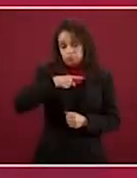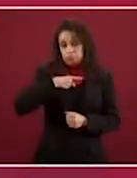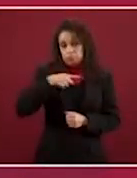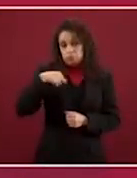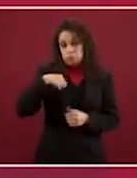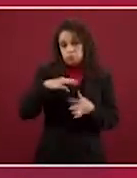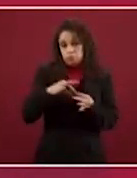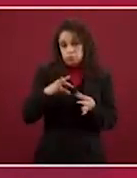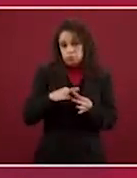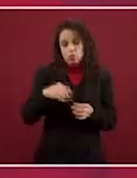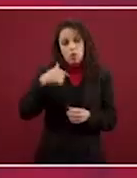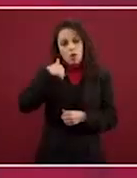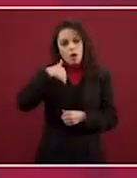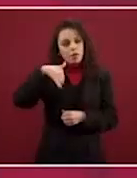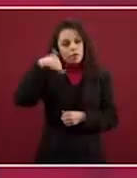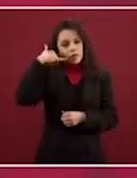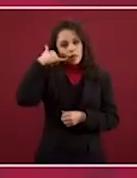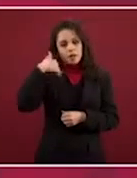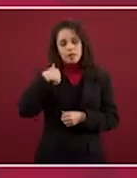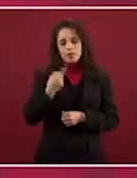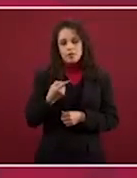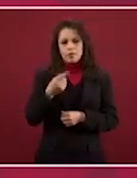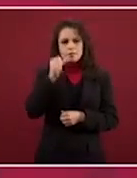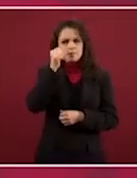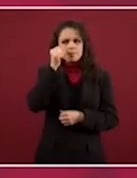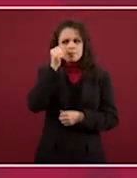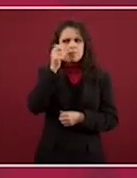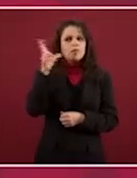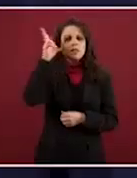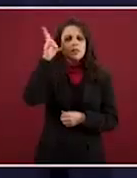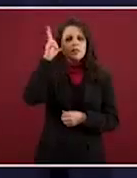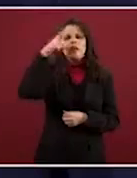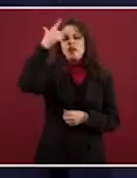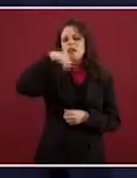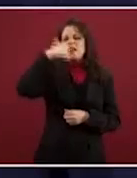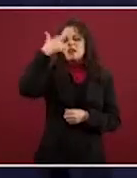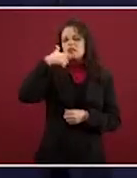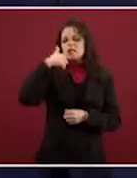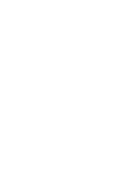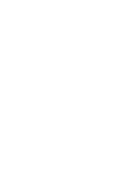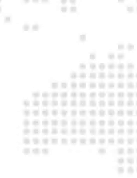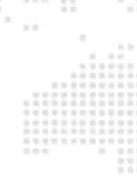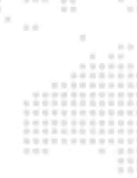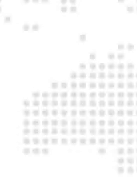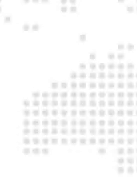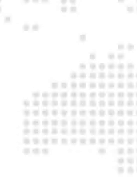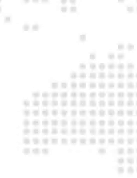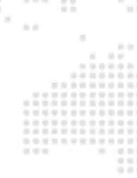Hablamos por teléfono antier en la noche, antes de irse.